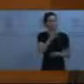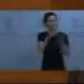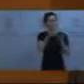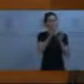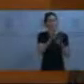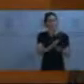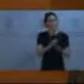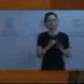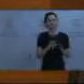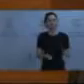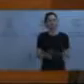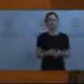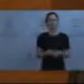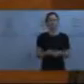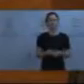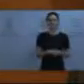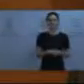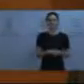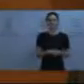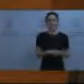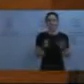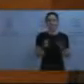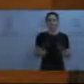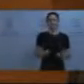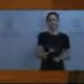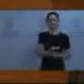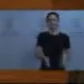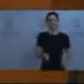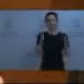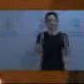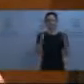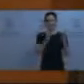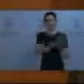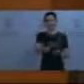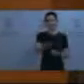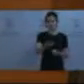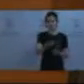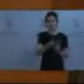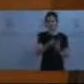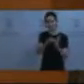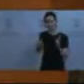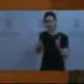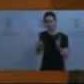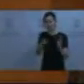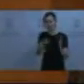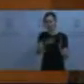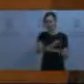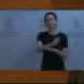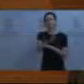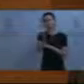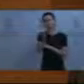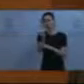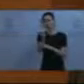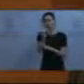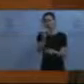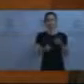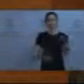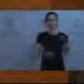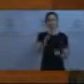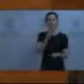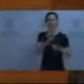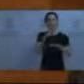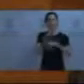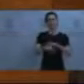subvenciones que permite subvencionar unas materias y excluye de la subvención otras, pues en alguna medida sí que